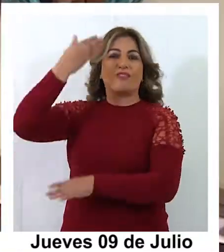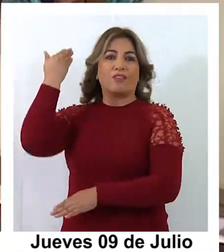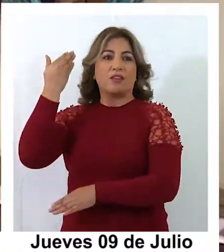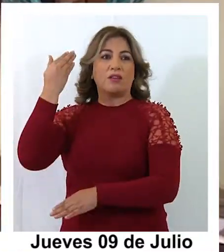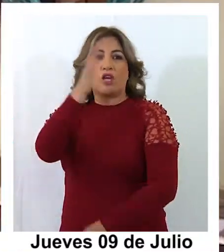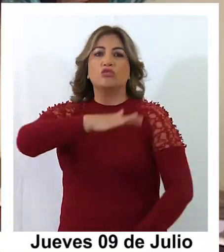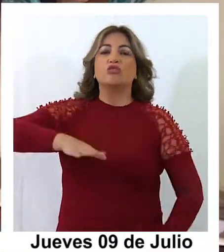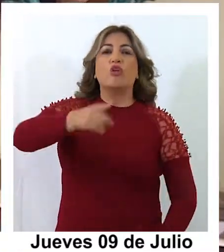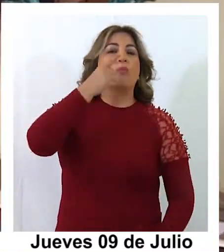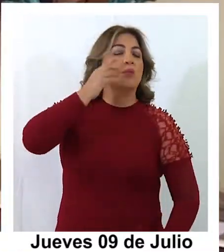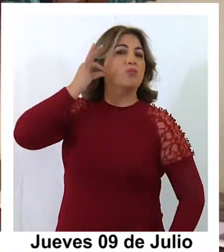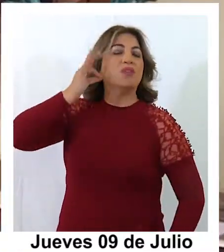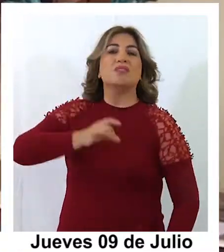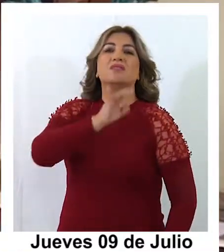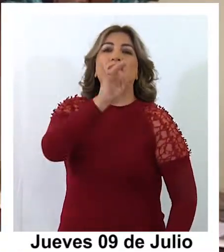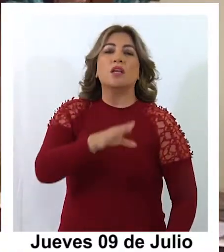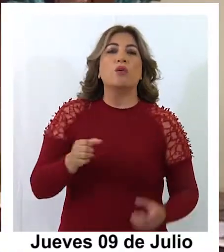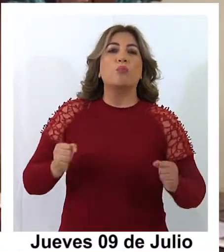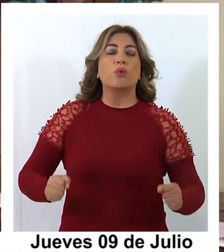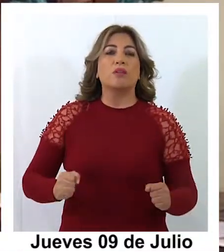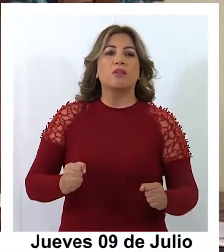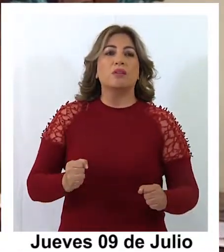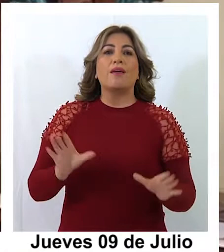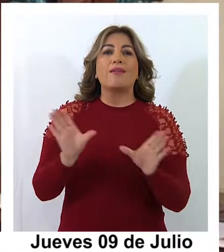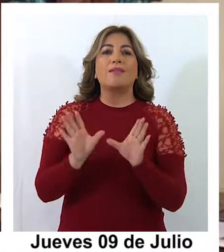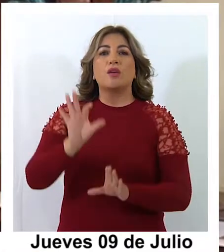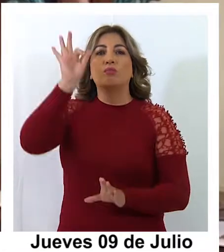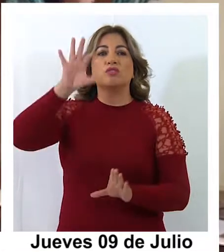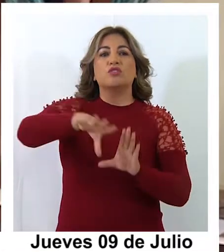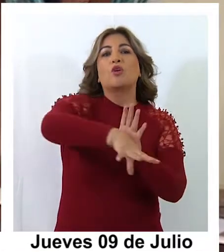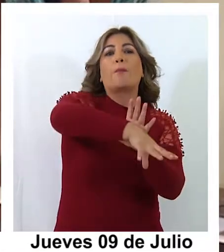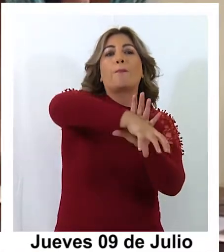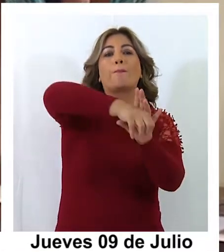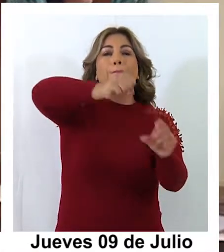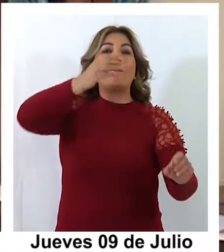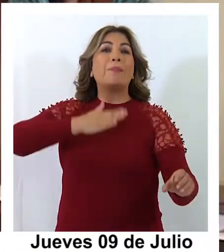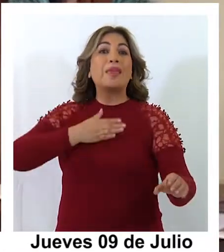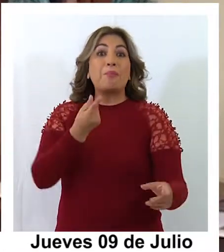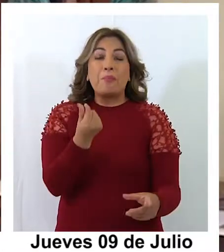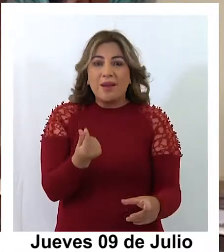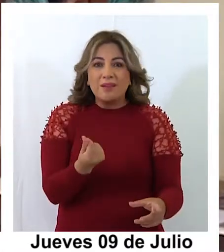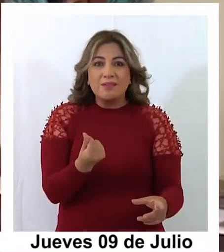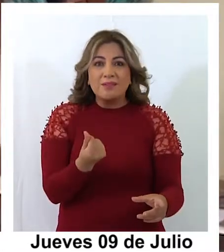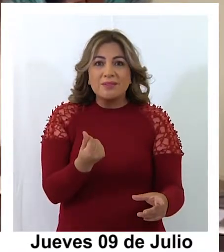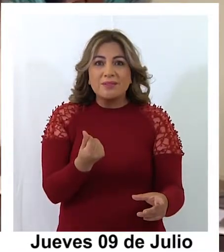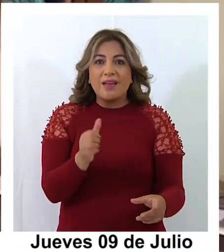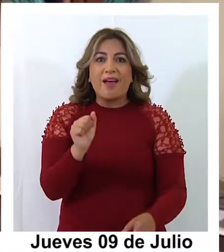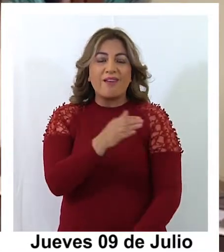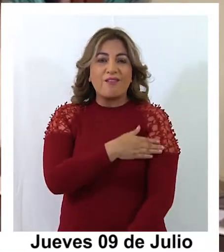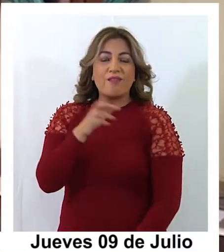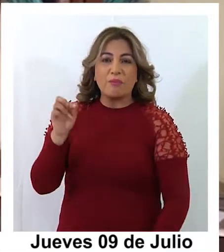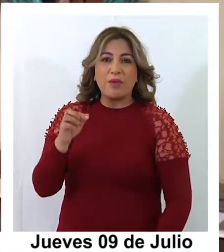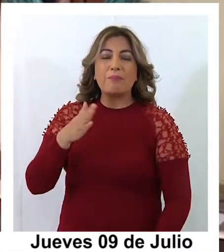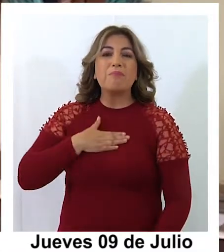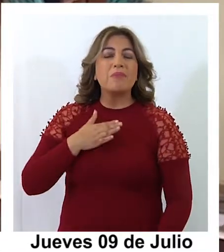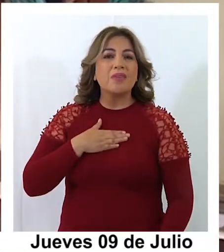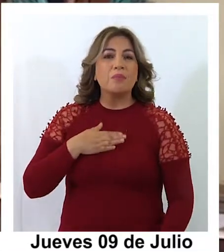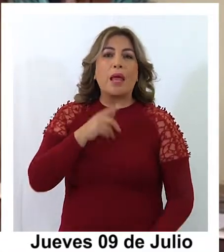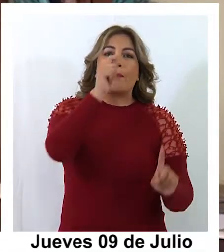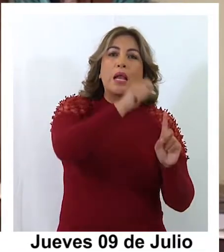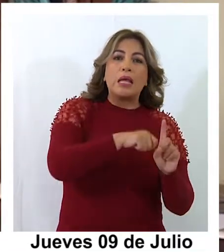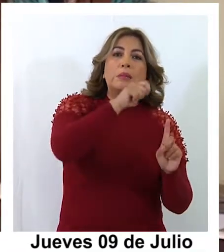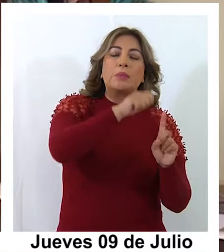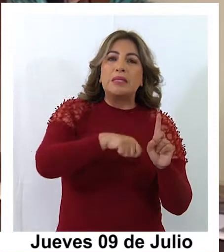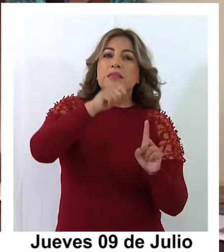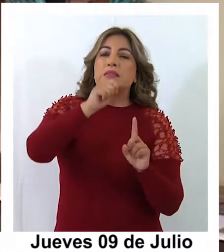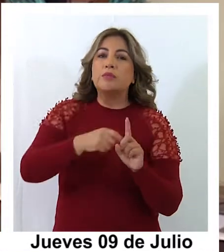Todos los chilenos y chilenas podremos retirar el 10% de nuestro dinero de las AFP, dinero que mes a mes